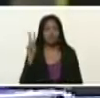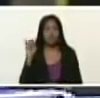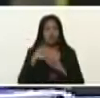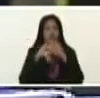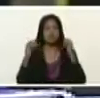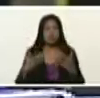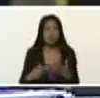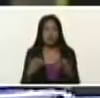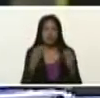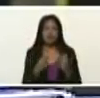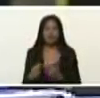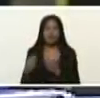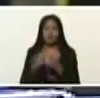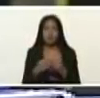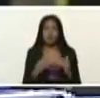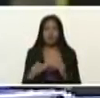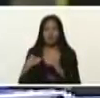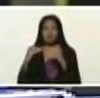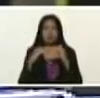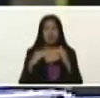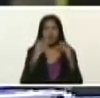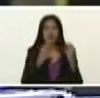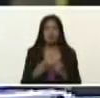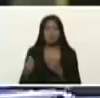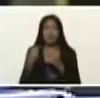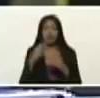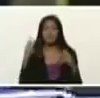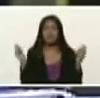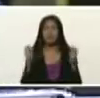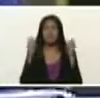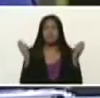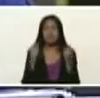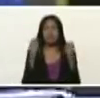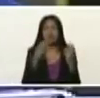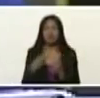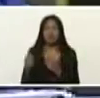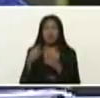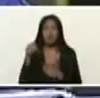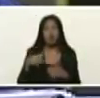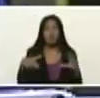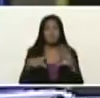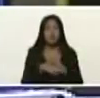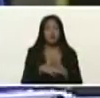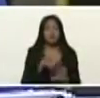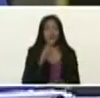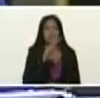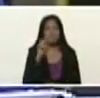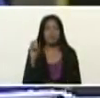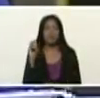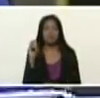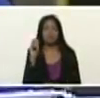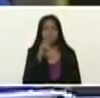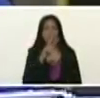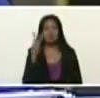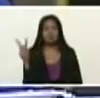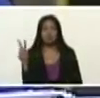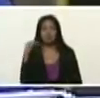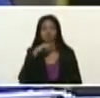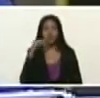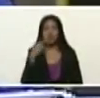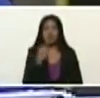felicidad económica, a la estabilidad económica, a la prosperidad económica. Hoy, martes 22 de octubre, les